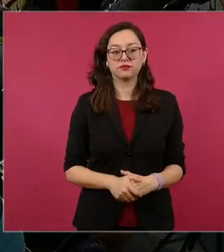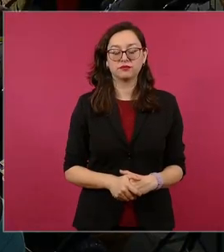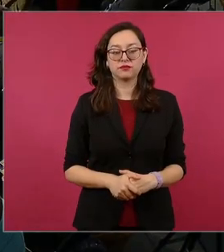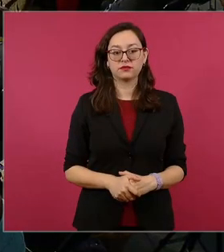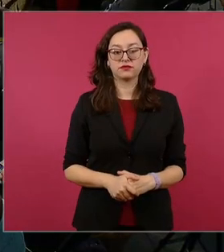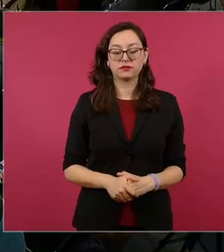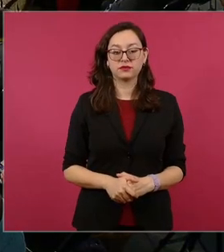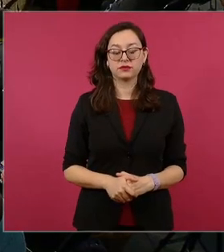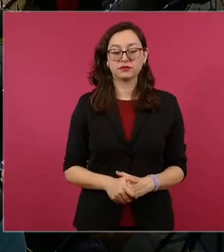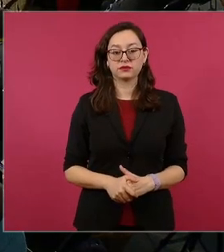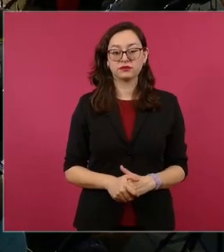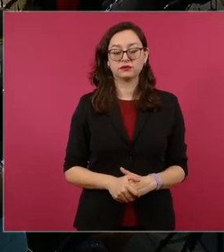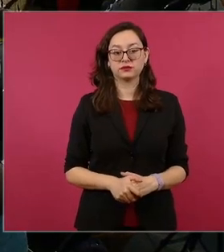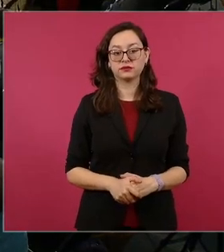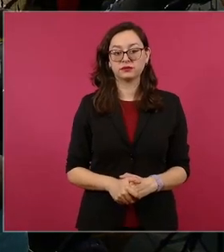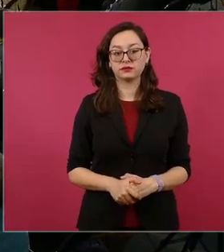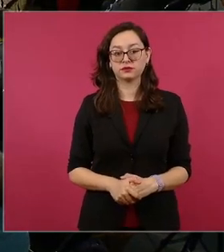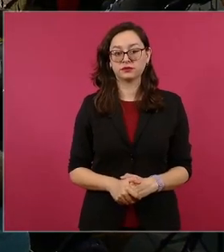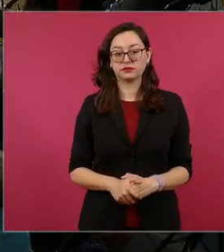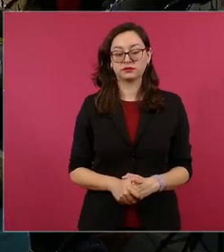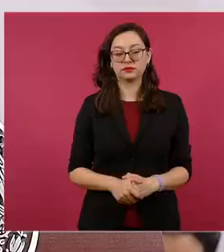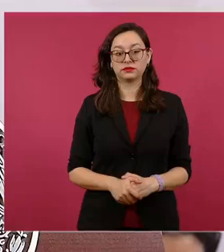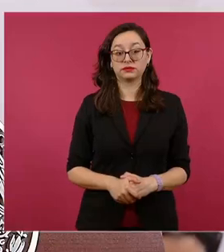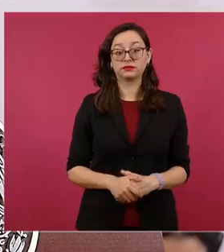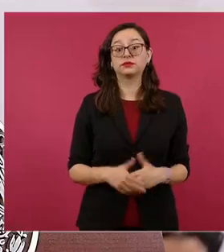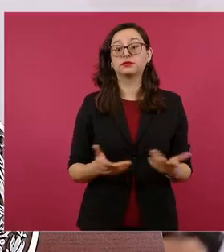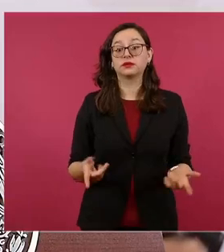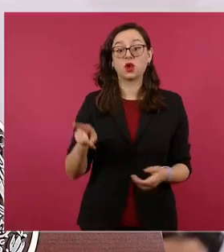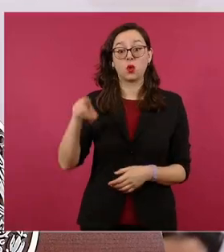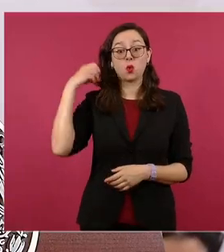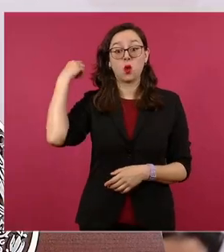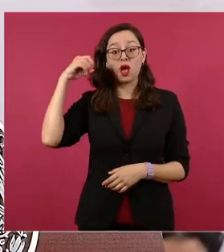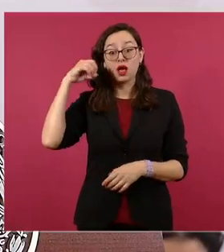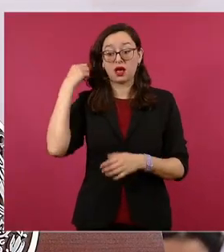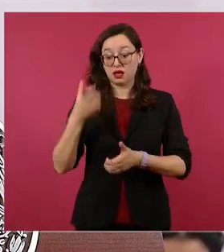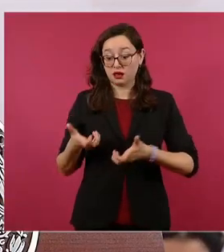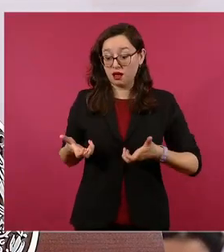Estamos terminando todos los caminos artesanales